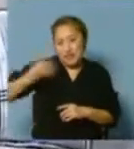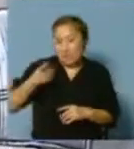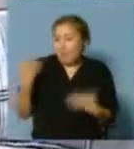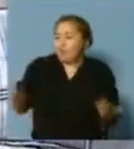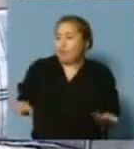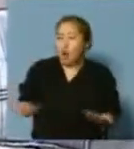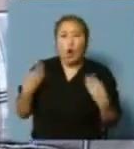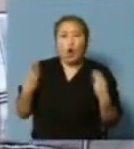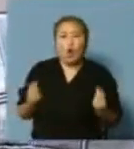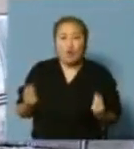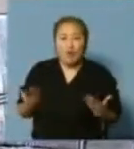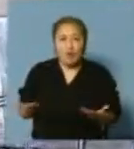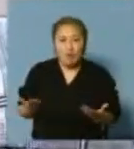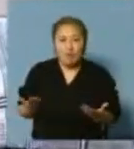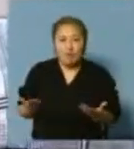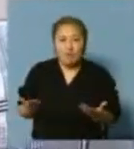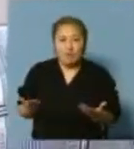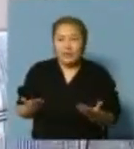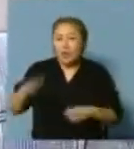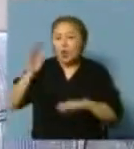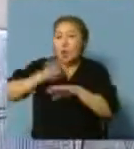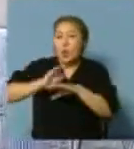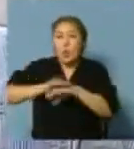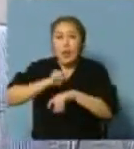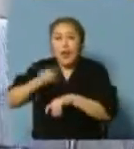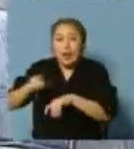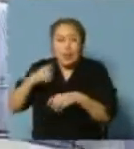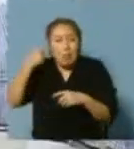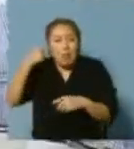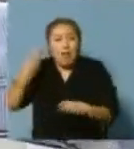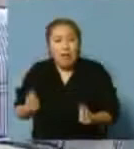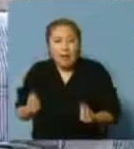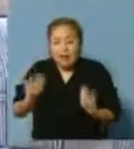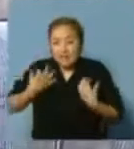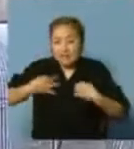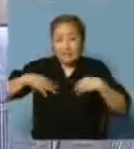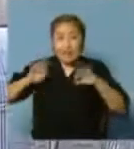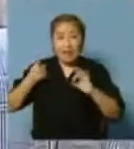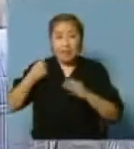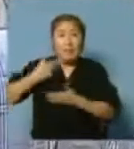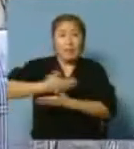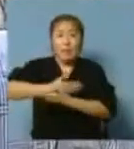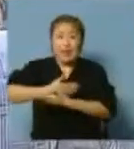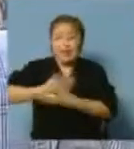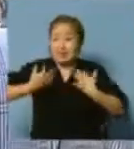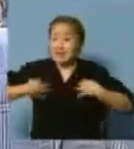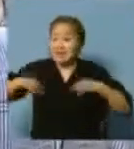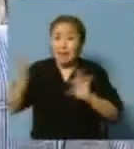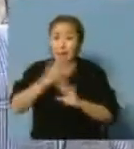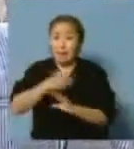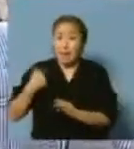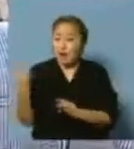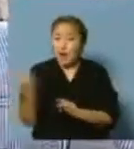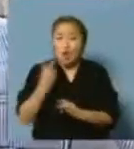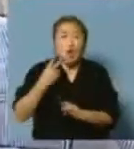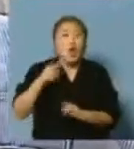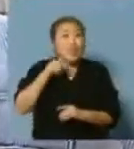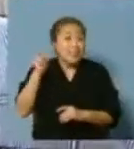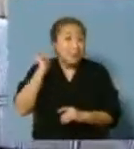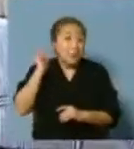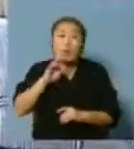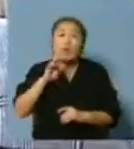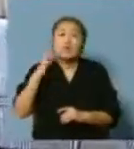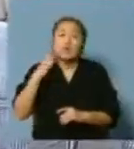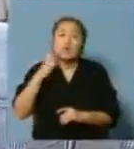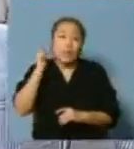¿no?, esto de culparlo por salvar la vida, incluso hasta de a la mamá de 19 años.